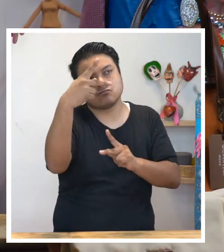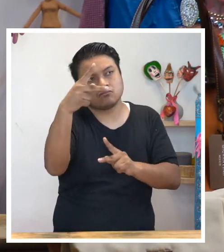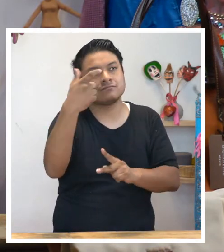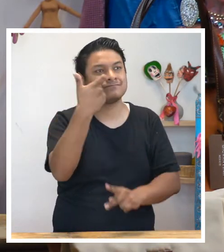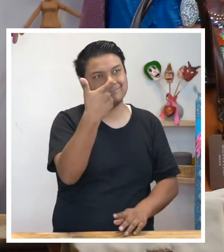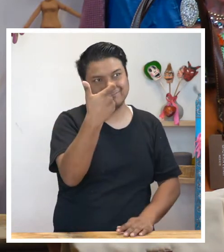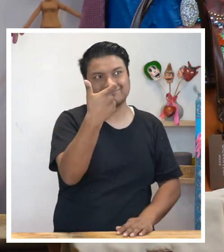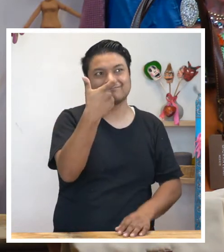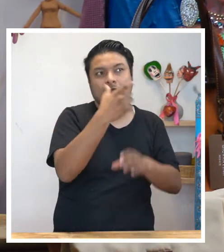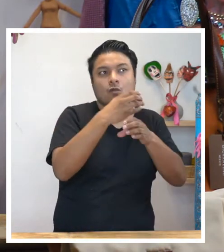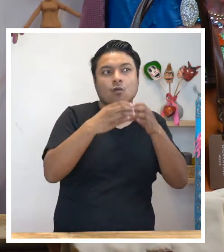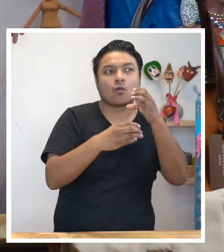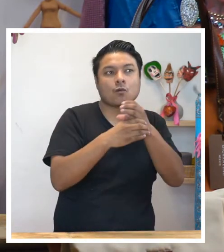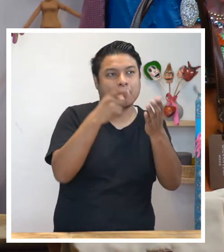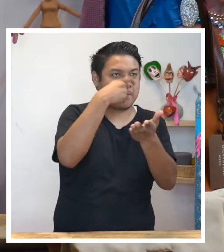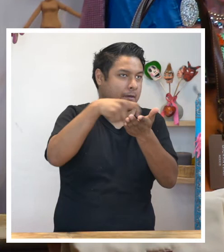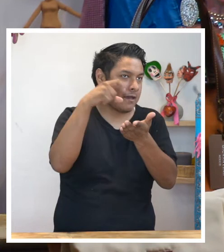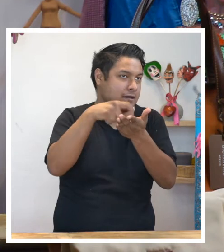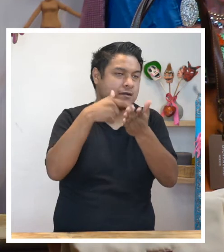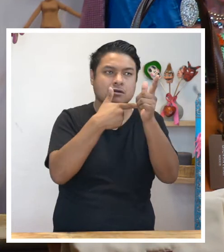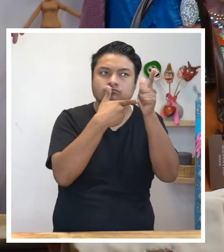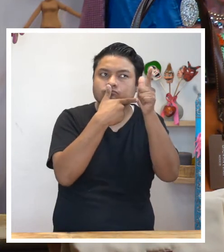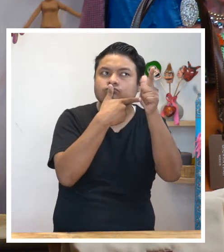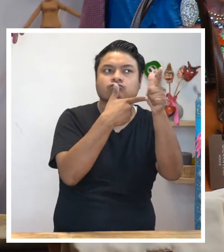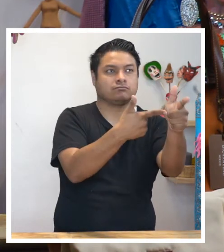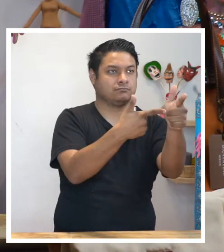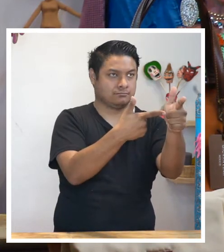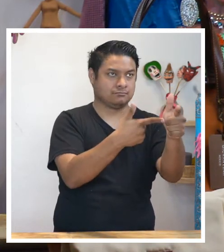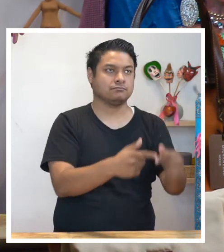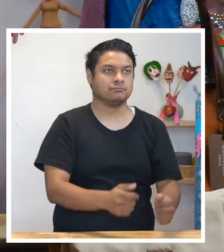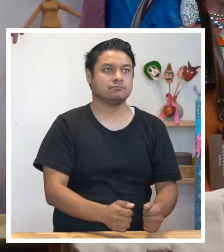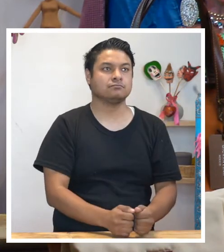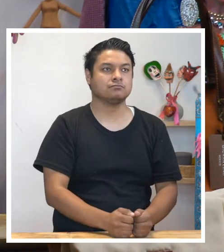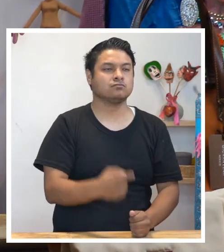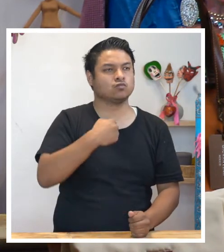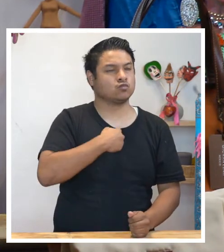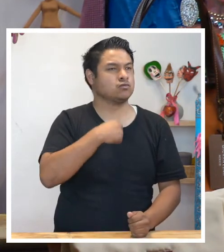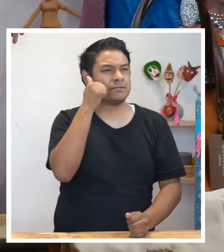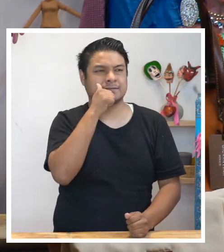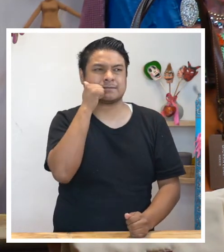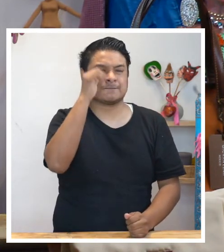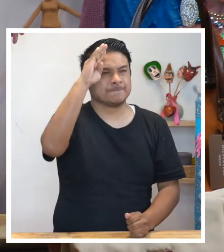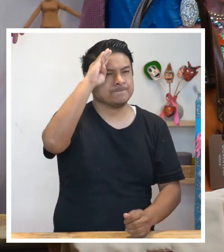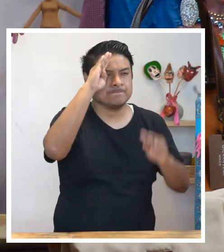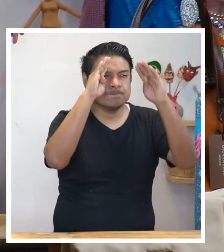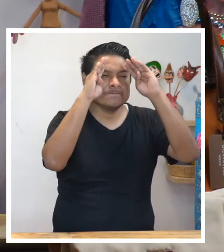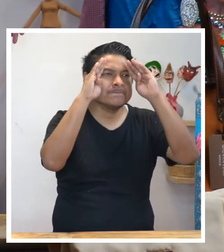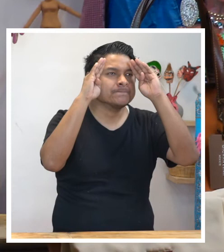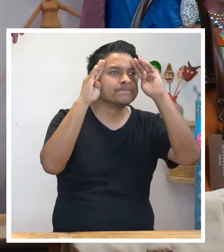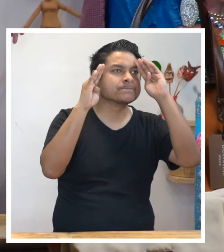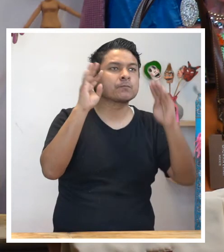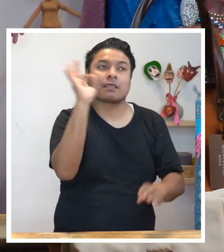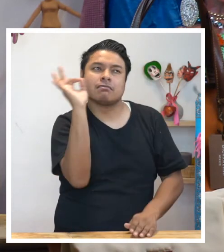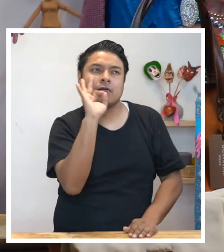yo también puedo hacerlo. Y si nadie lo ha hecho, yo voy a ser el primero. Entonces los invito a que vayan a mis redes sociales,